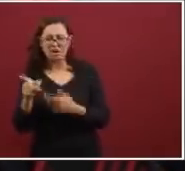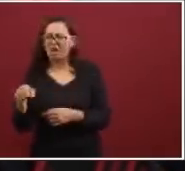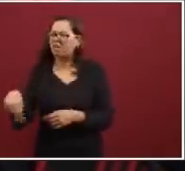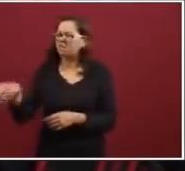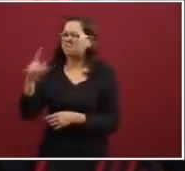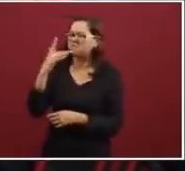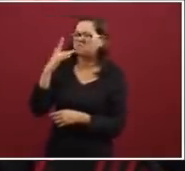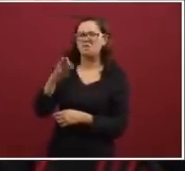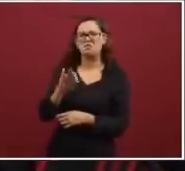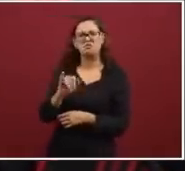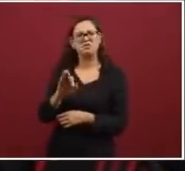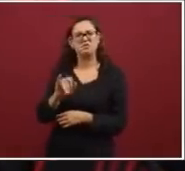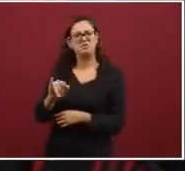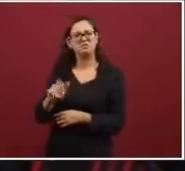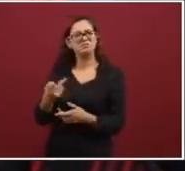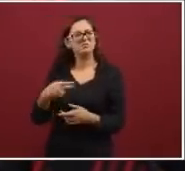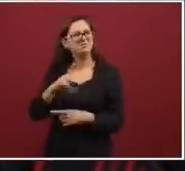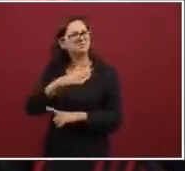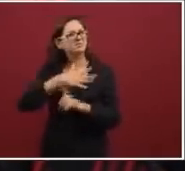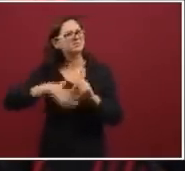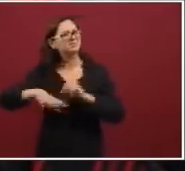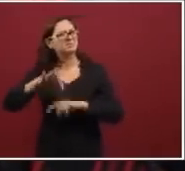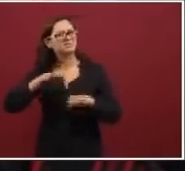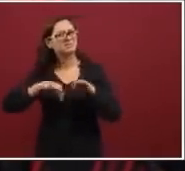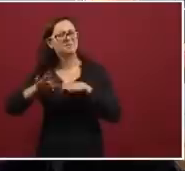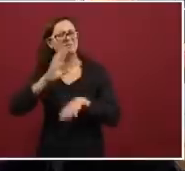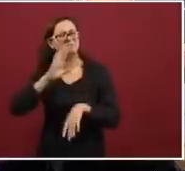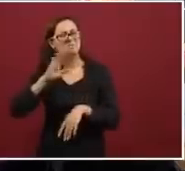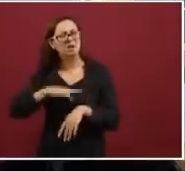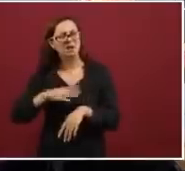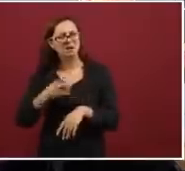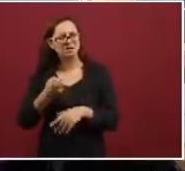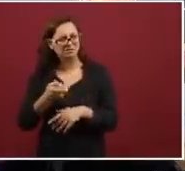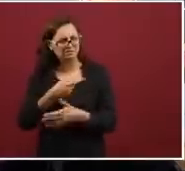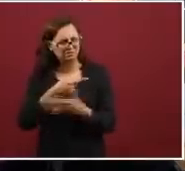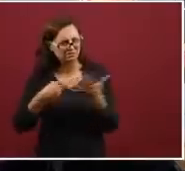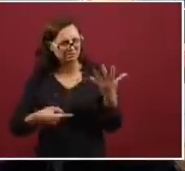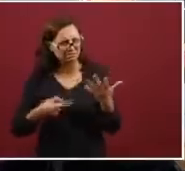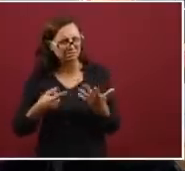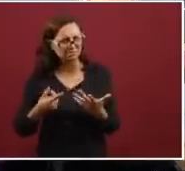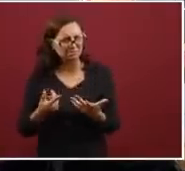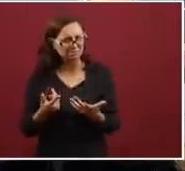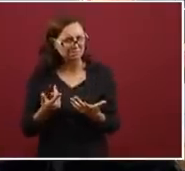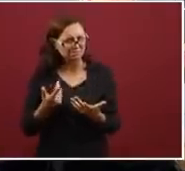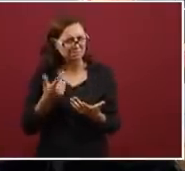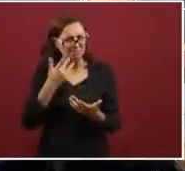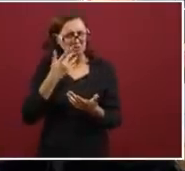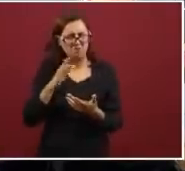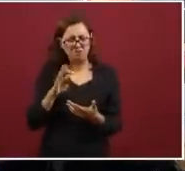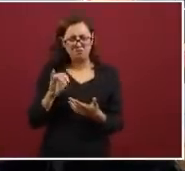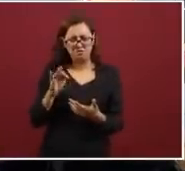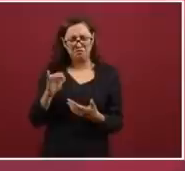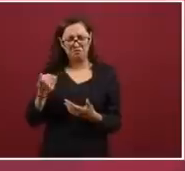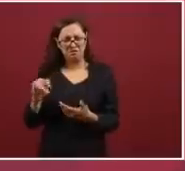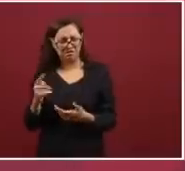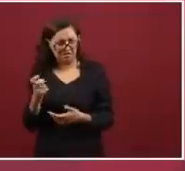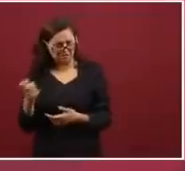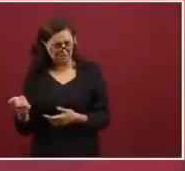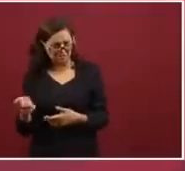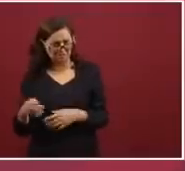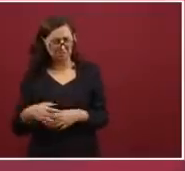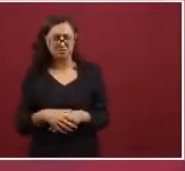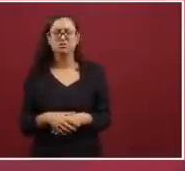carece de las condiciones laborales mínimas? Gracias por su respuesta. No, ya he definido quiénes son los